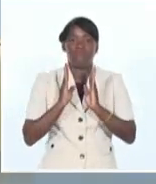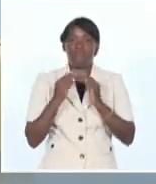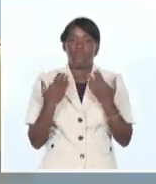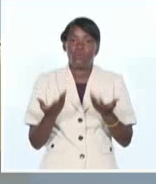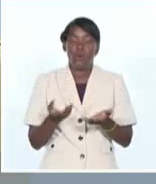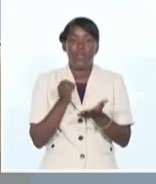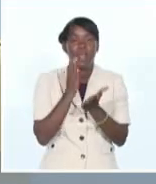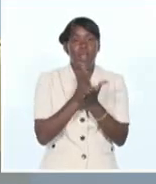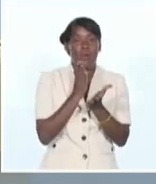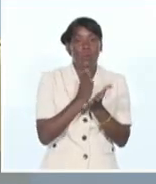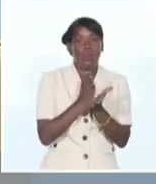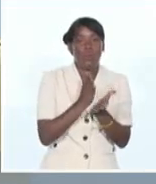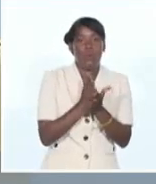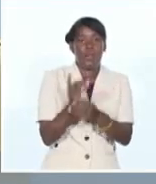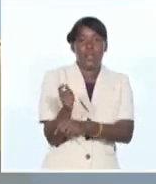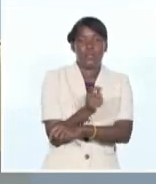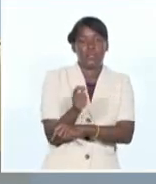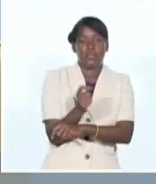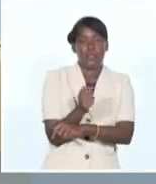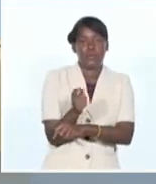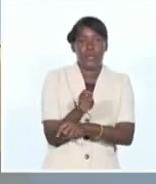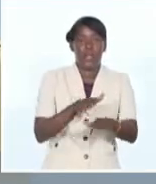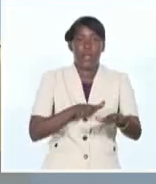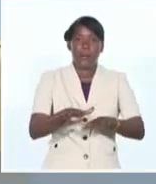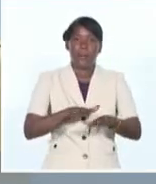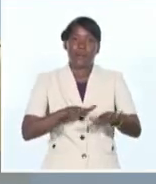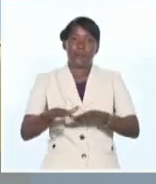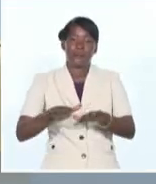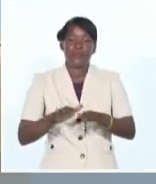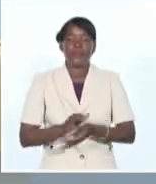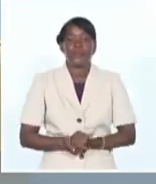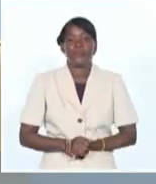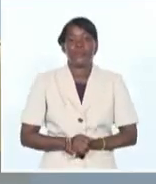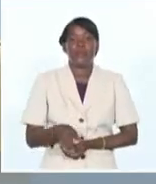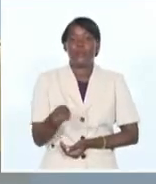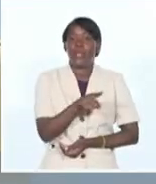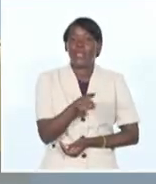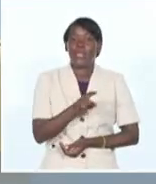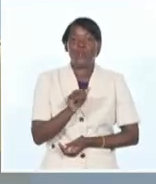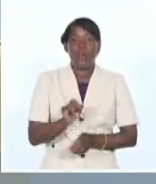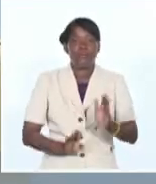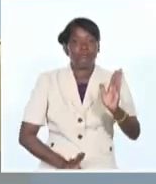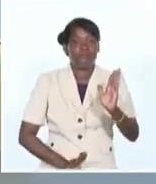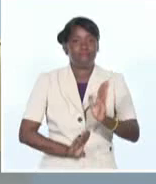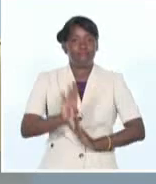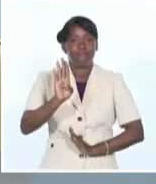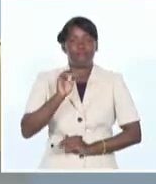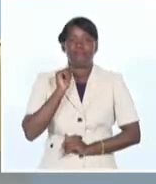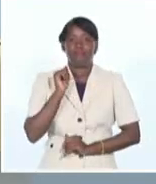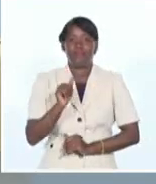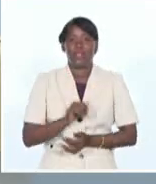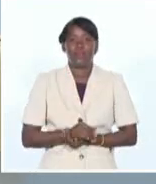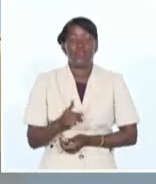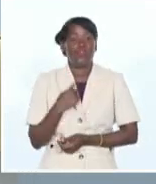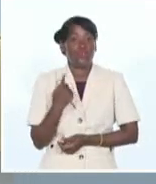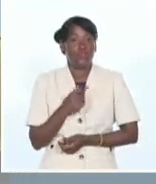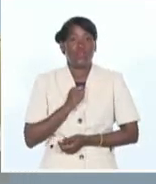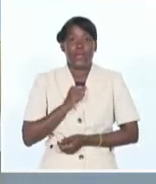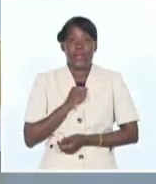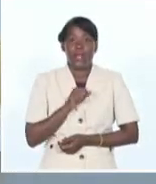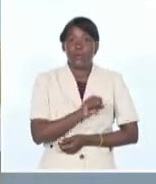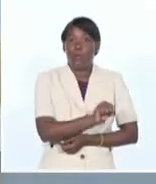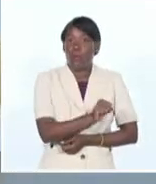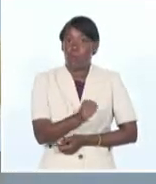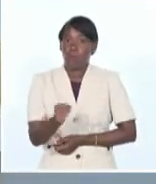artístico pedagógico, en la formación de los estudiantes con un rigor estético